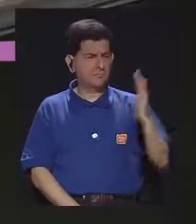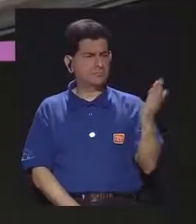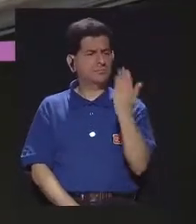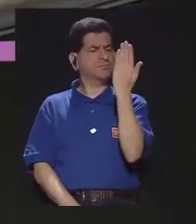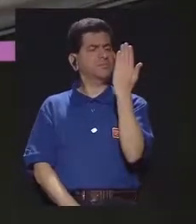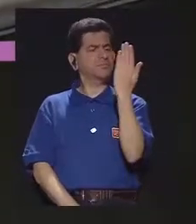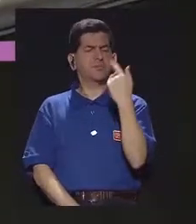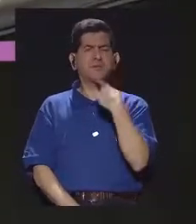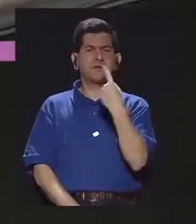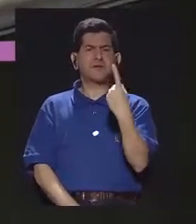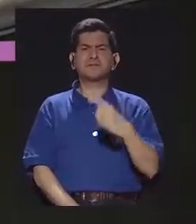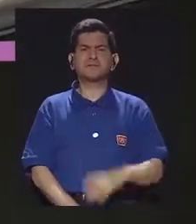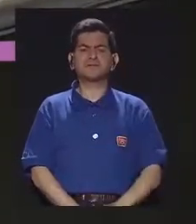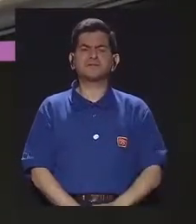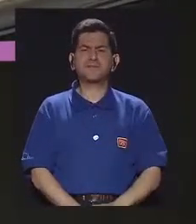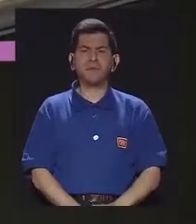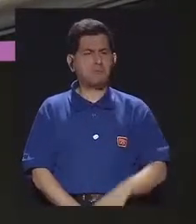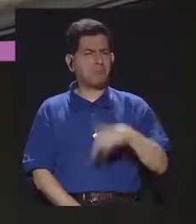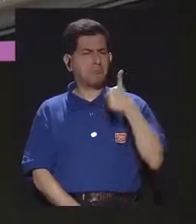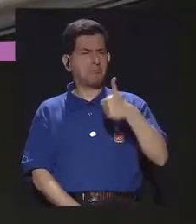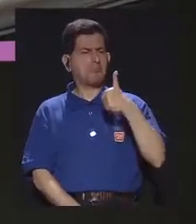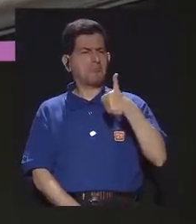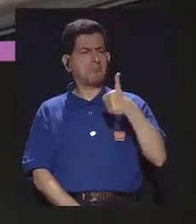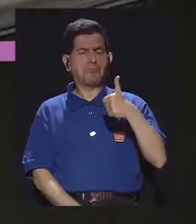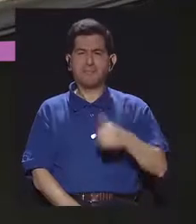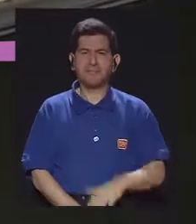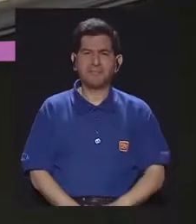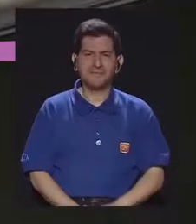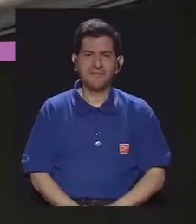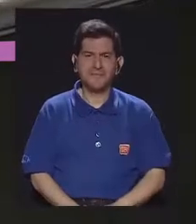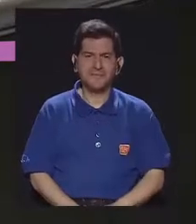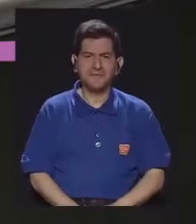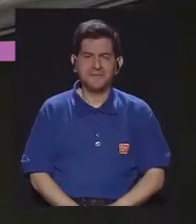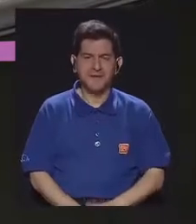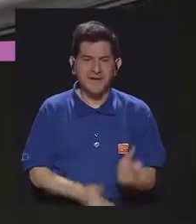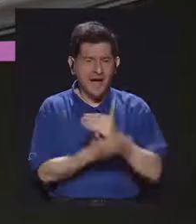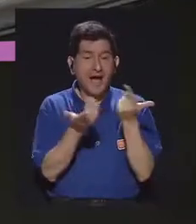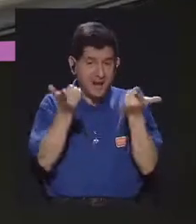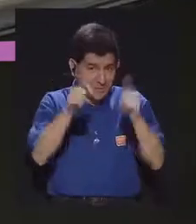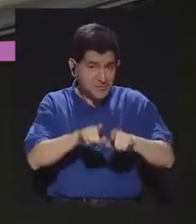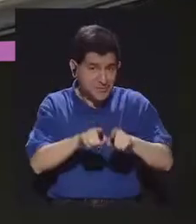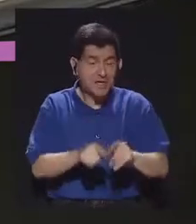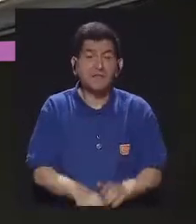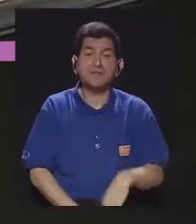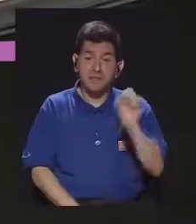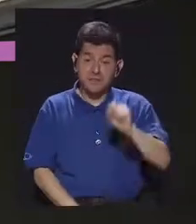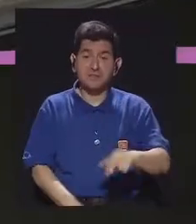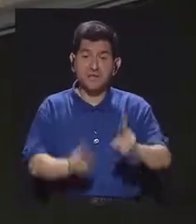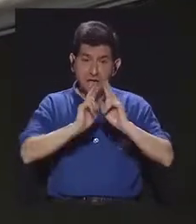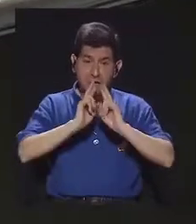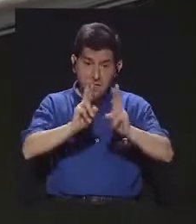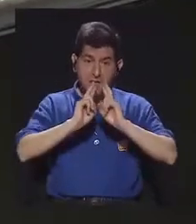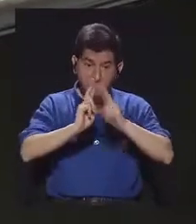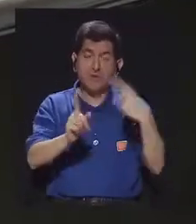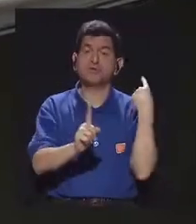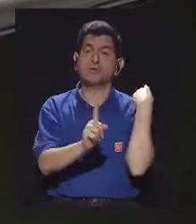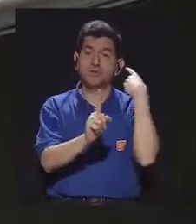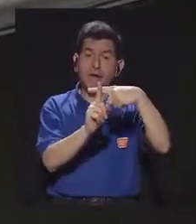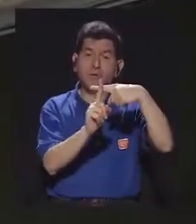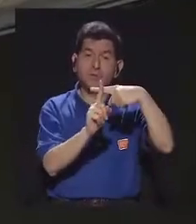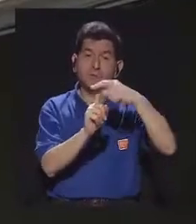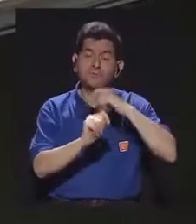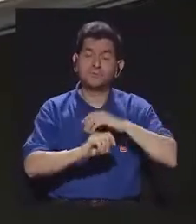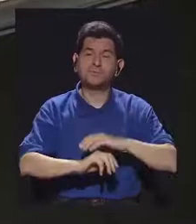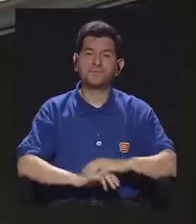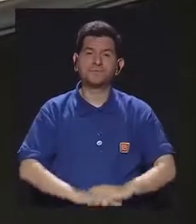a un espejo y decimos... Qué bien me veo, como que algo está pasando. Está resultando de manera